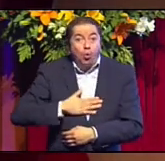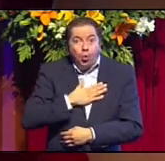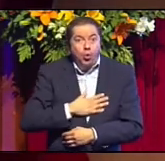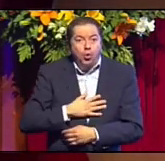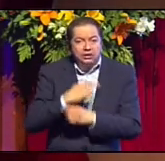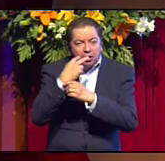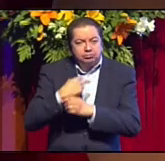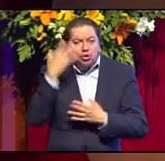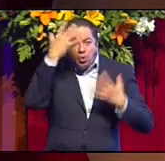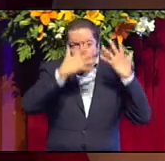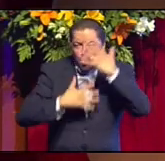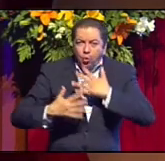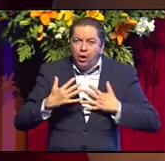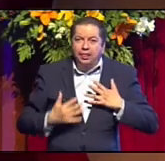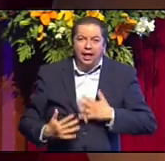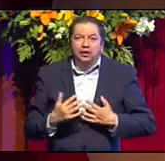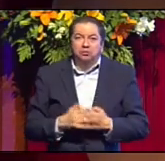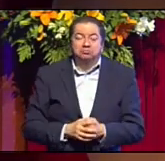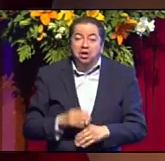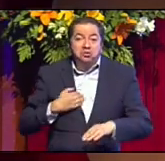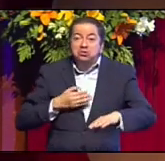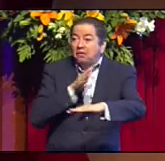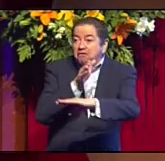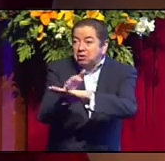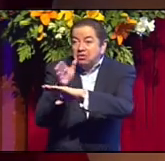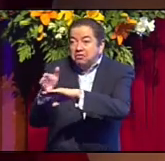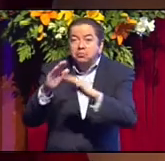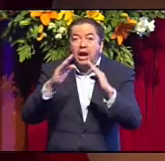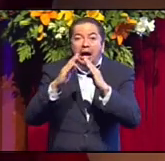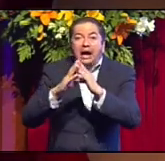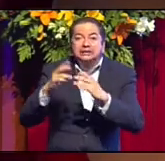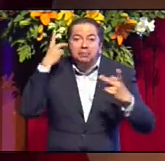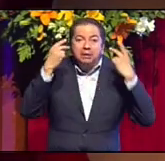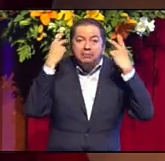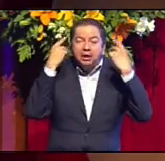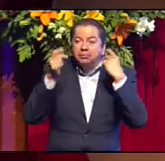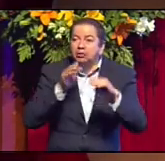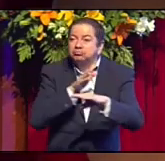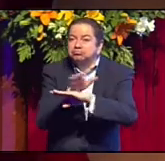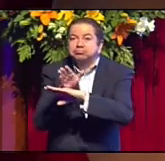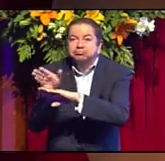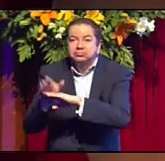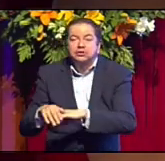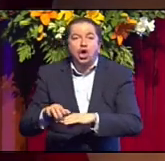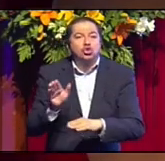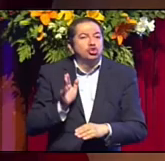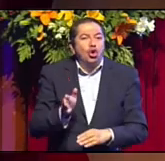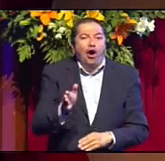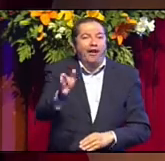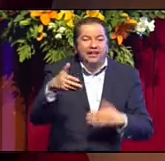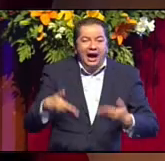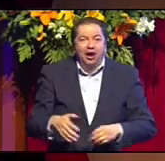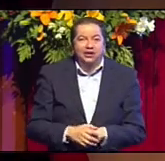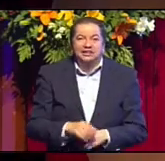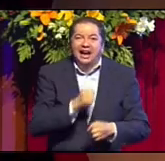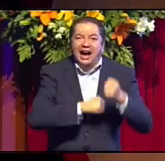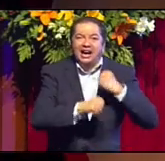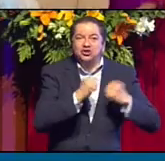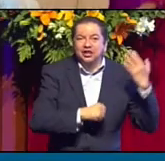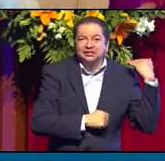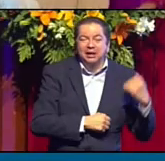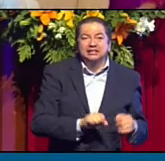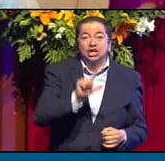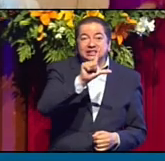personal, de su estética. Y fuimos a las casas a cortar el pelo. Eso todavía lo estamos haciendo. El año pasado,